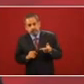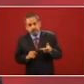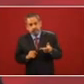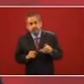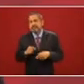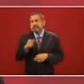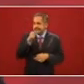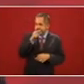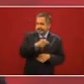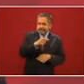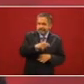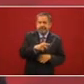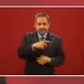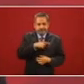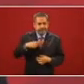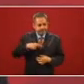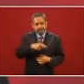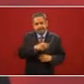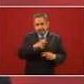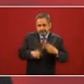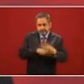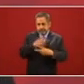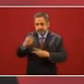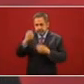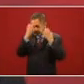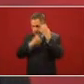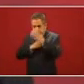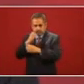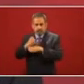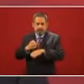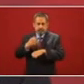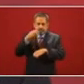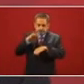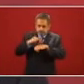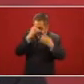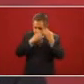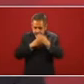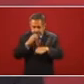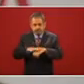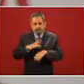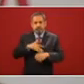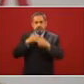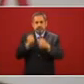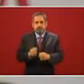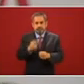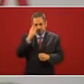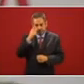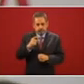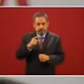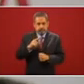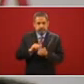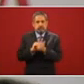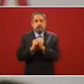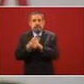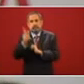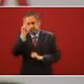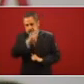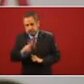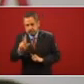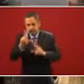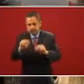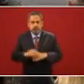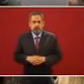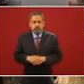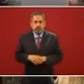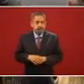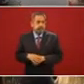esas personas sí necesitan una evaluación médica para asegurarnos que no se vayan a complicar. La